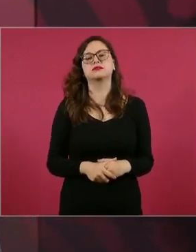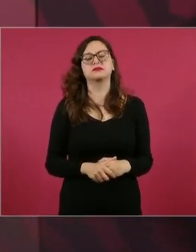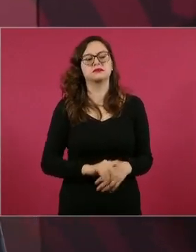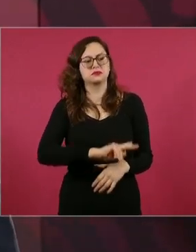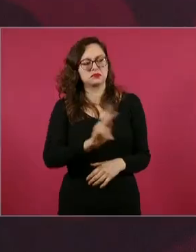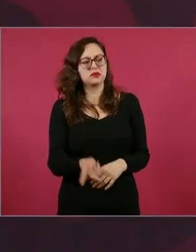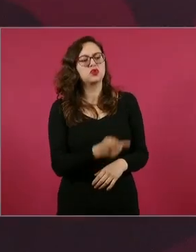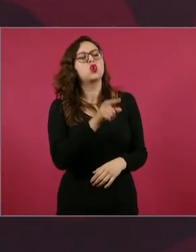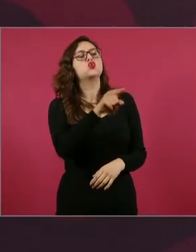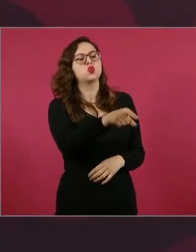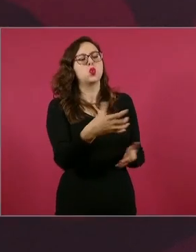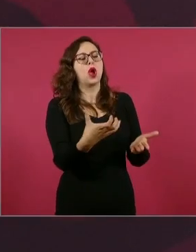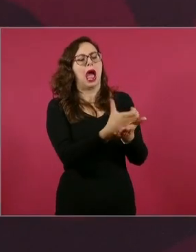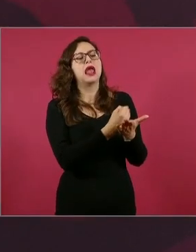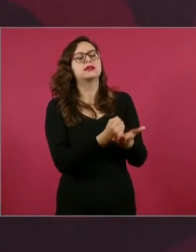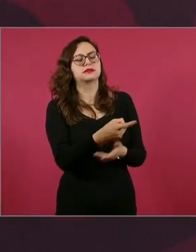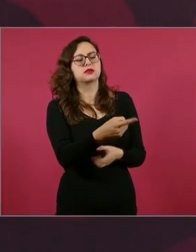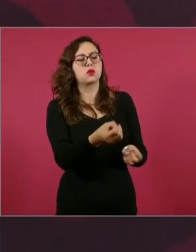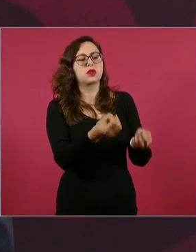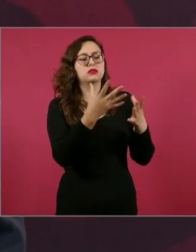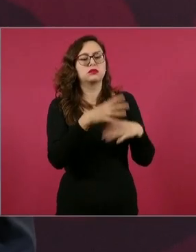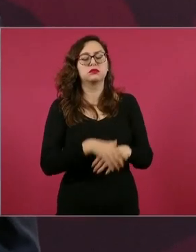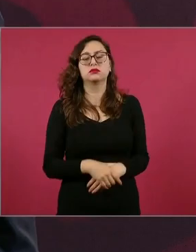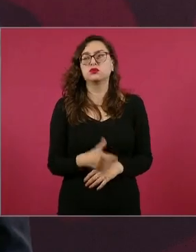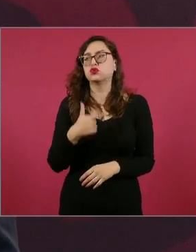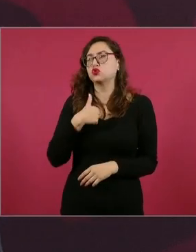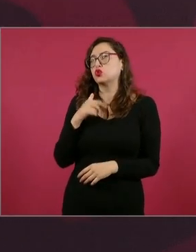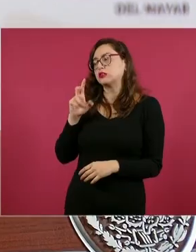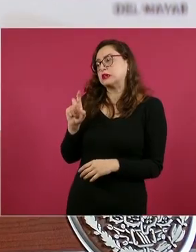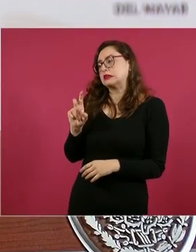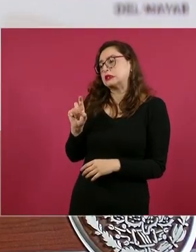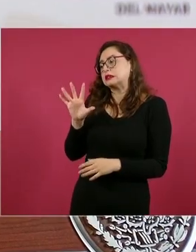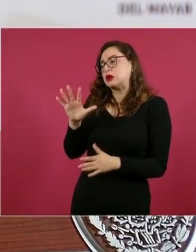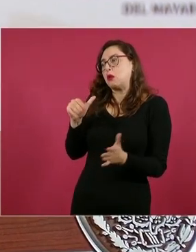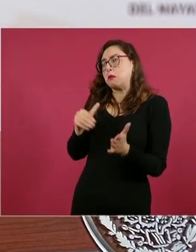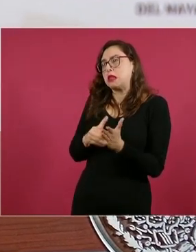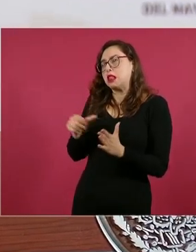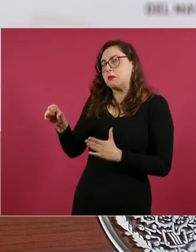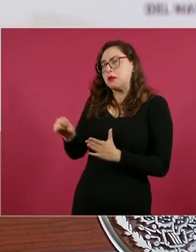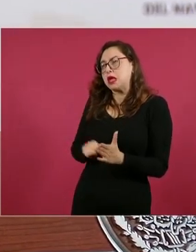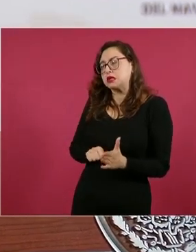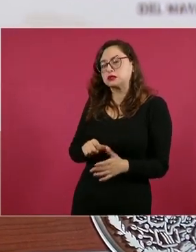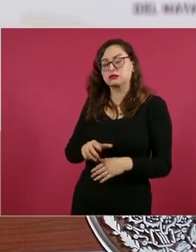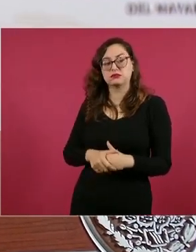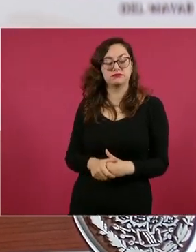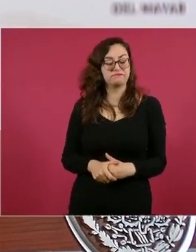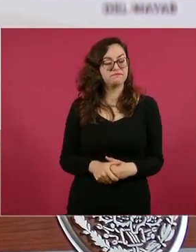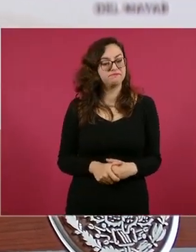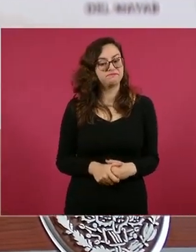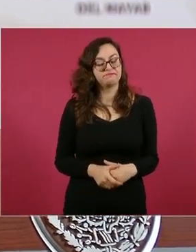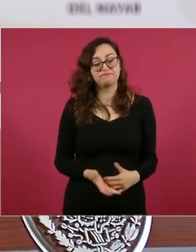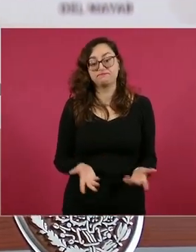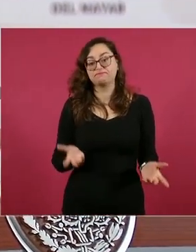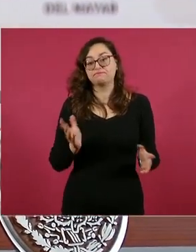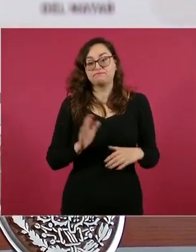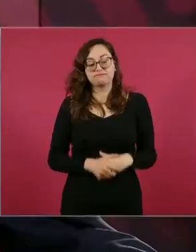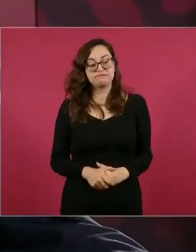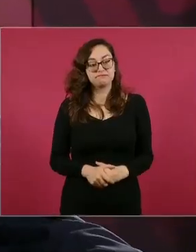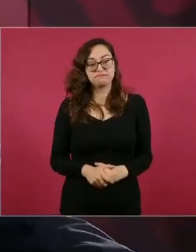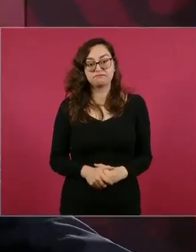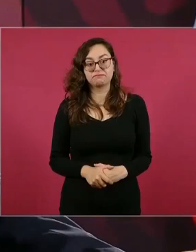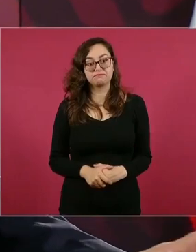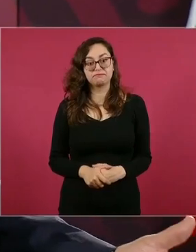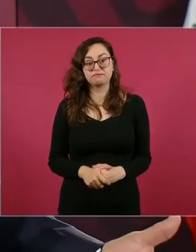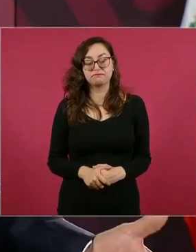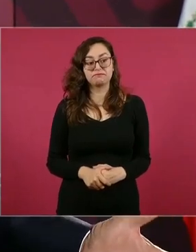ganas No pues gano 35000 pesos no pues tú ganas